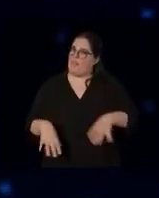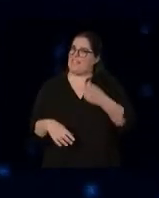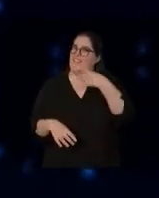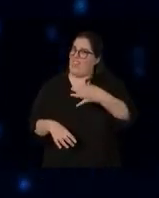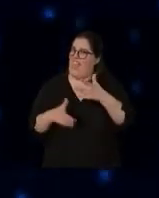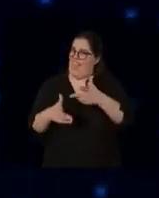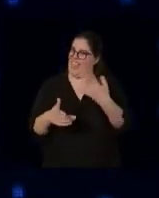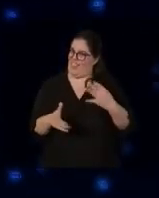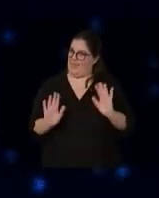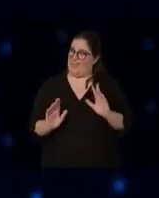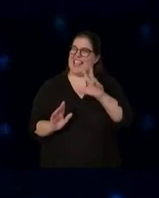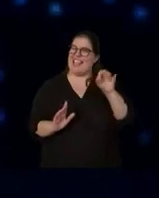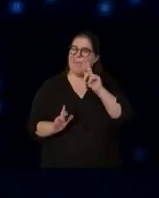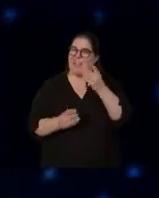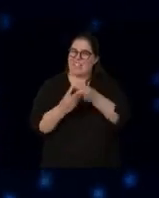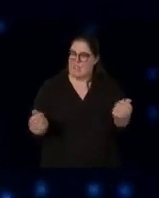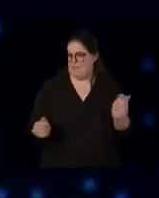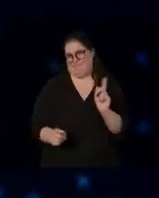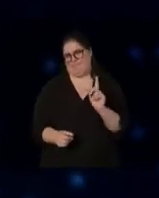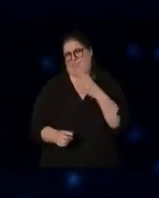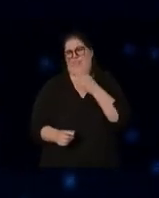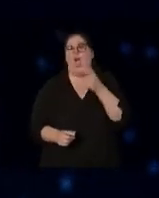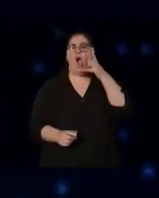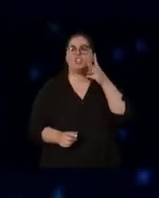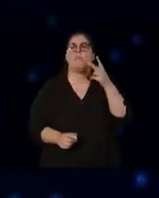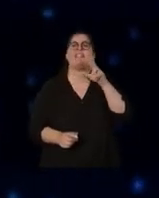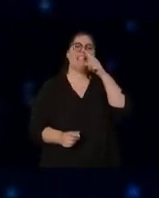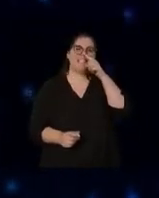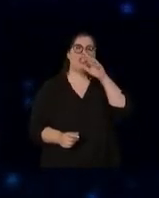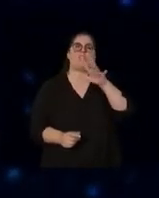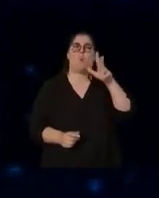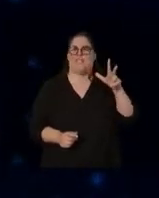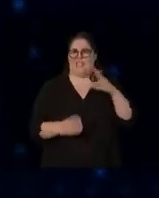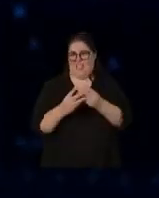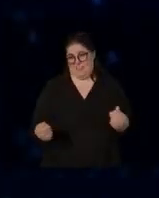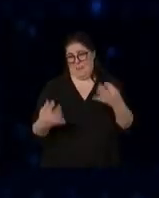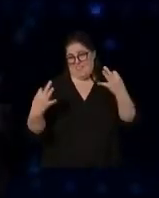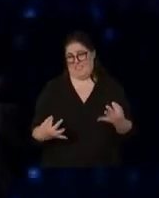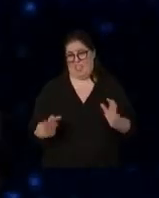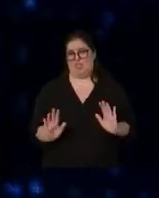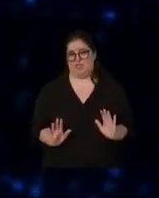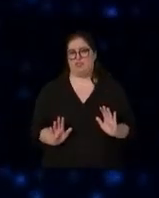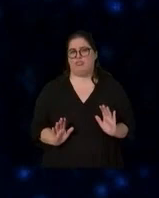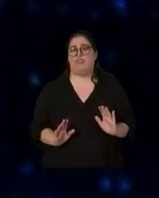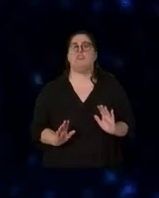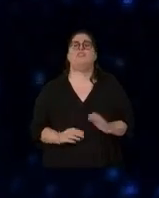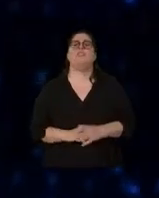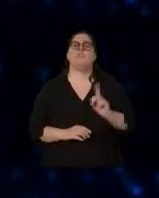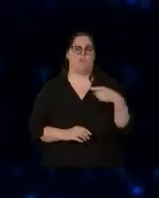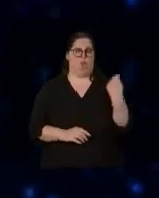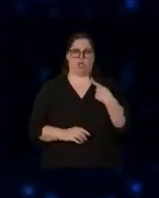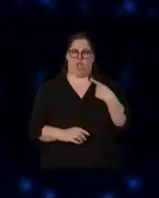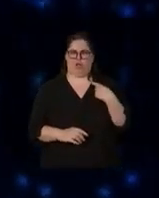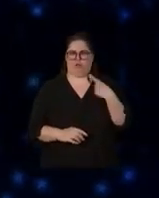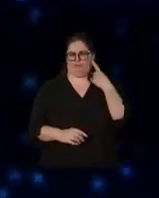No fueron 30.000 los desaparecidos, son 8.753. Por otra parte, estamos absolutamente